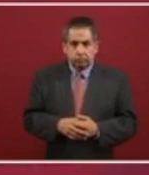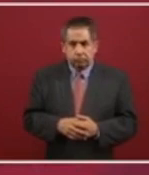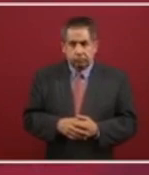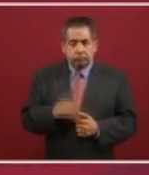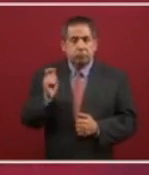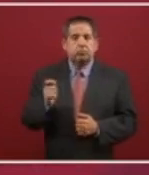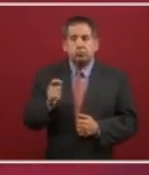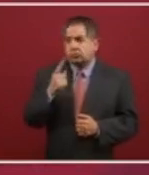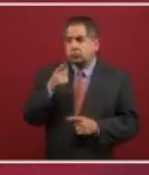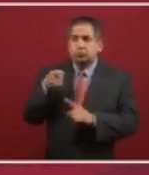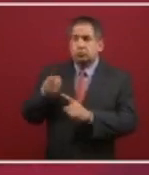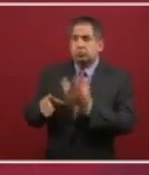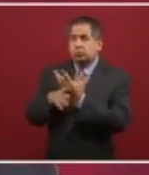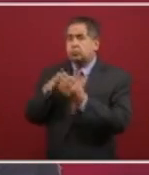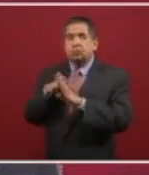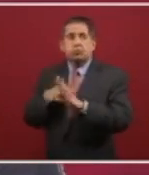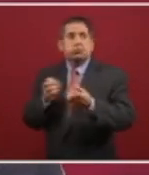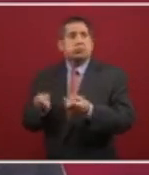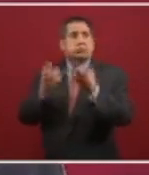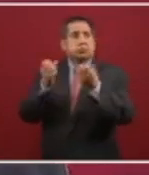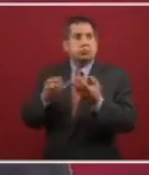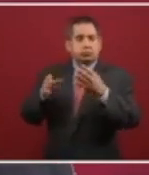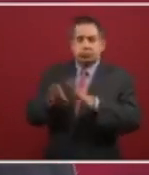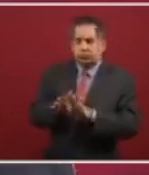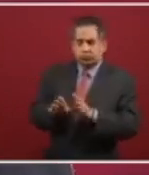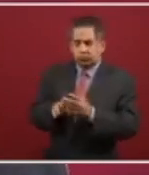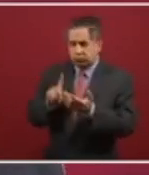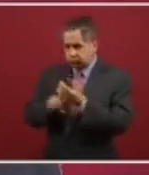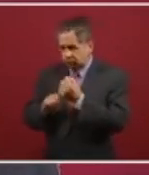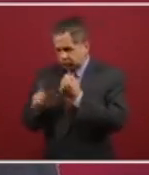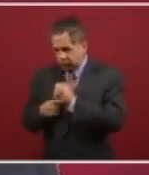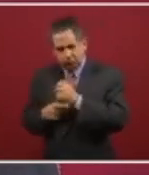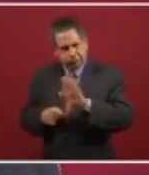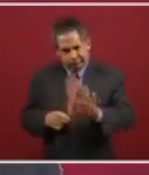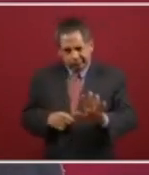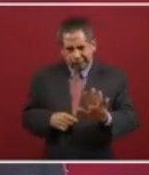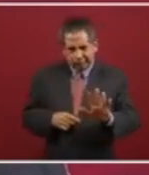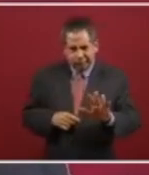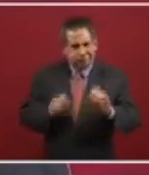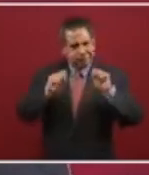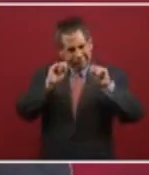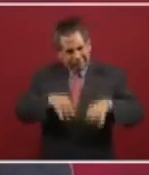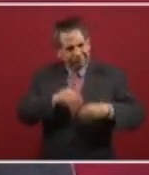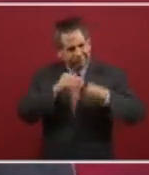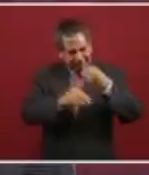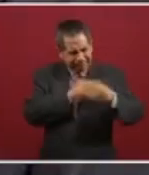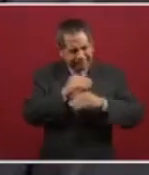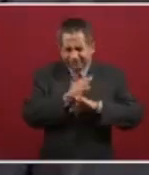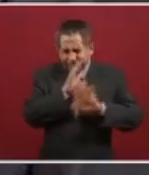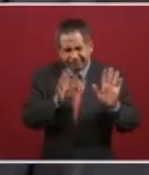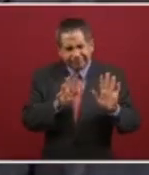solo la parte migratoria, y en buen plan, sin pleitos.